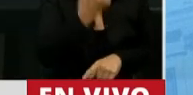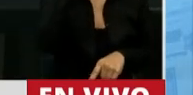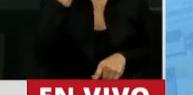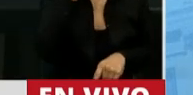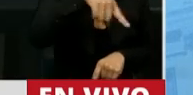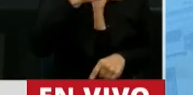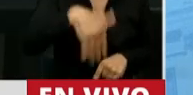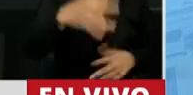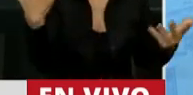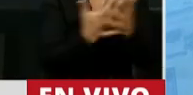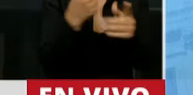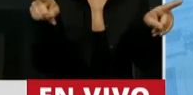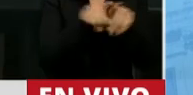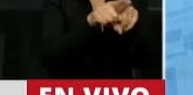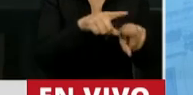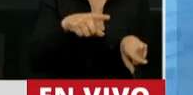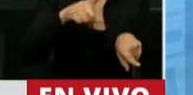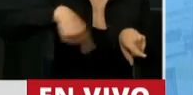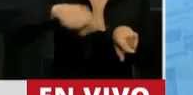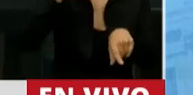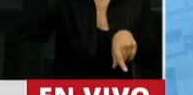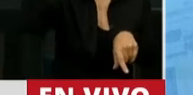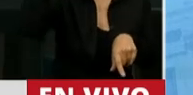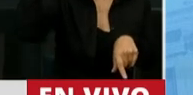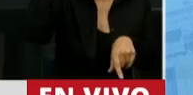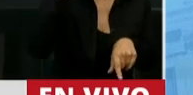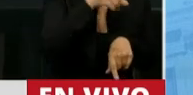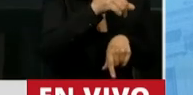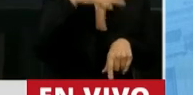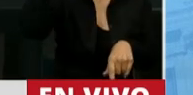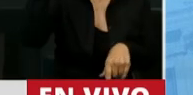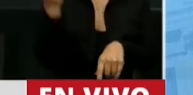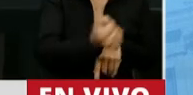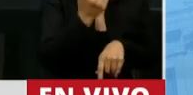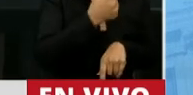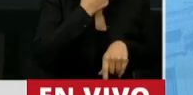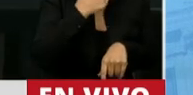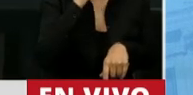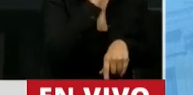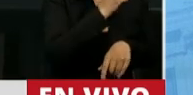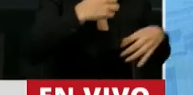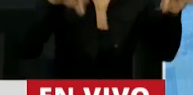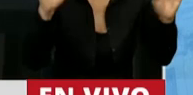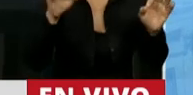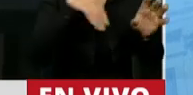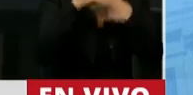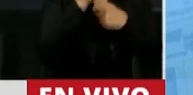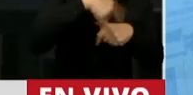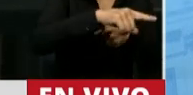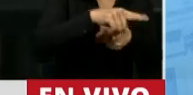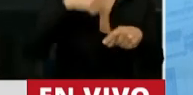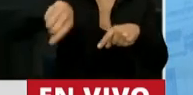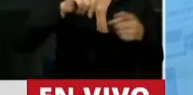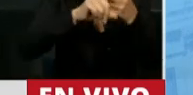el mismo escarnio que hoy están sufriendo de Cristina Fernández, que lo único que busca es su impunidad, la de sus familiares, diputado, y la de todos los